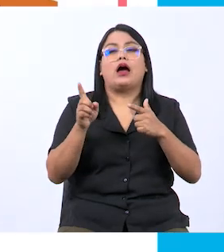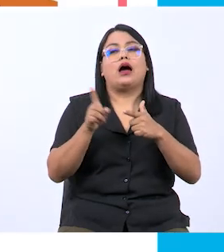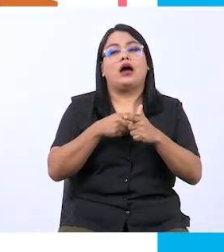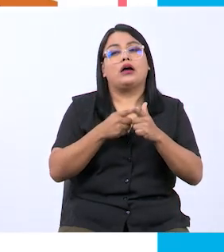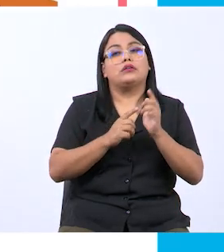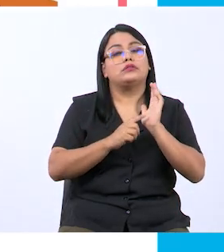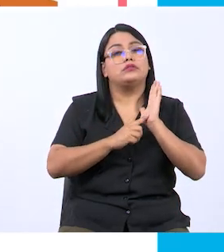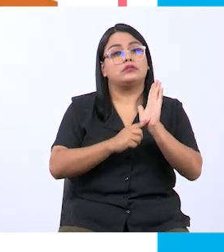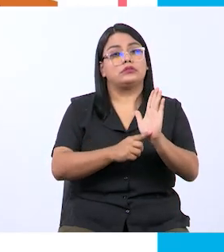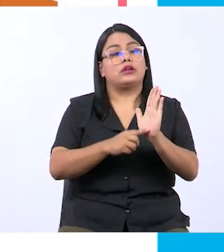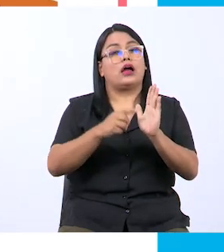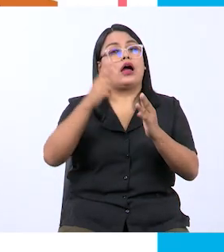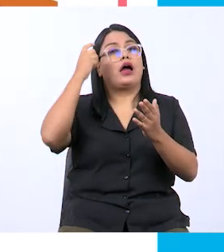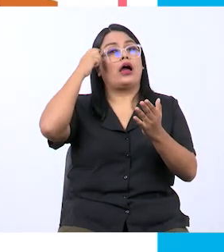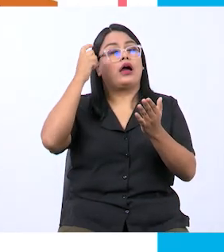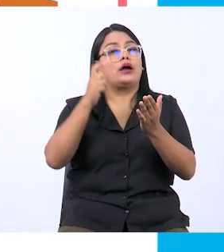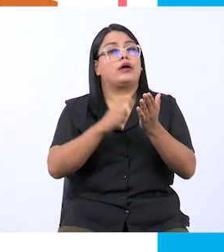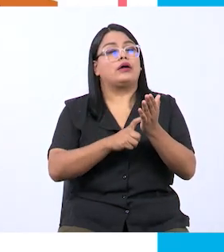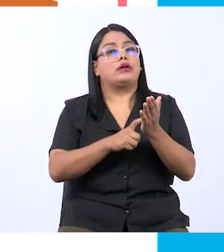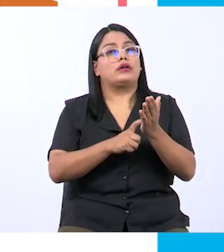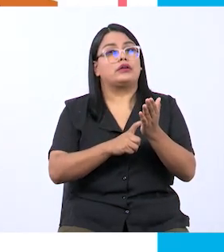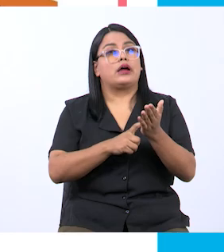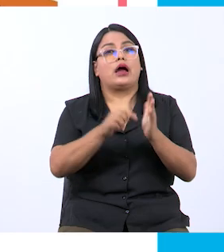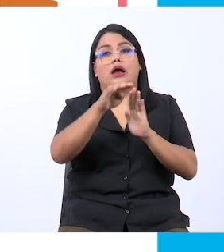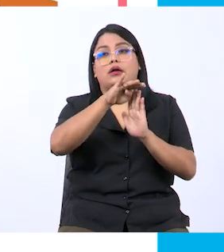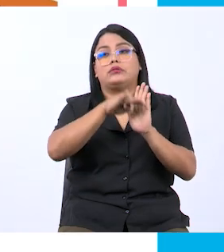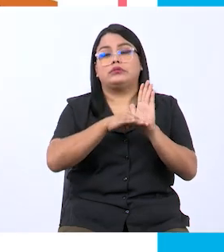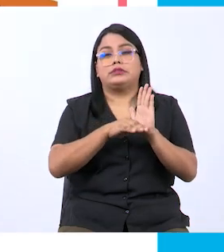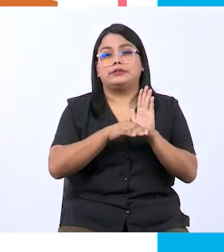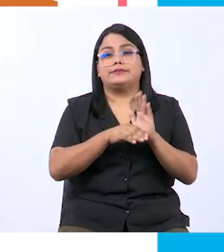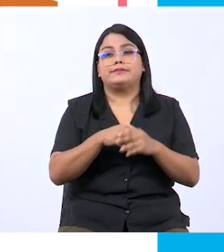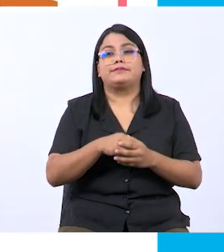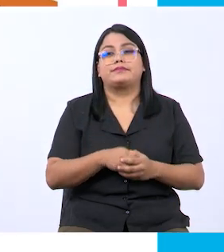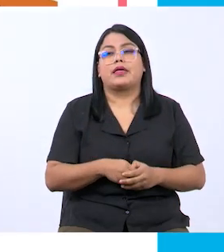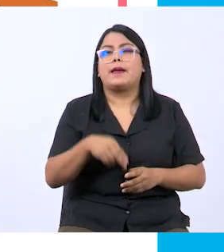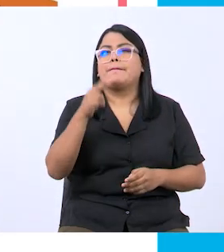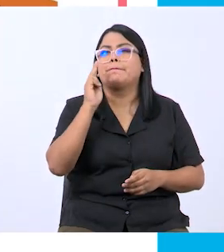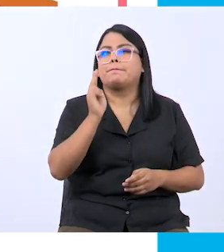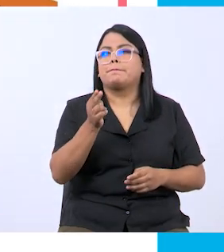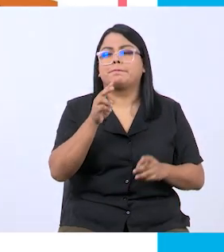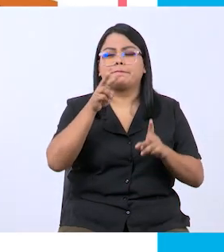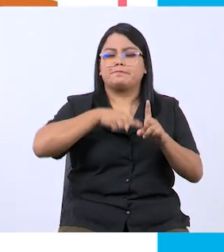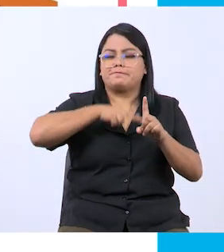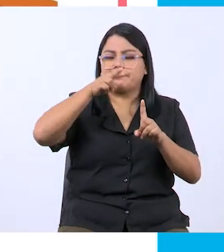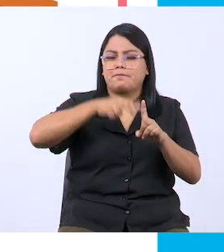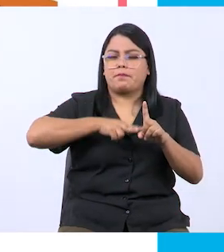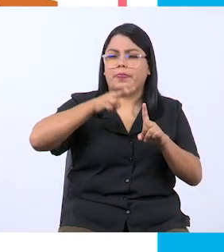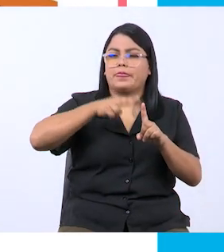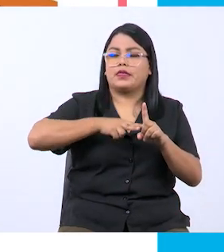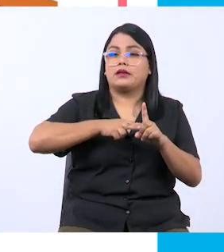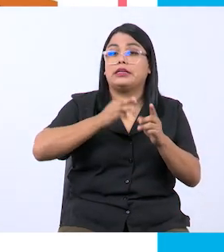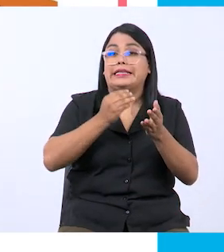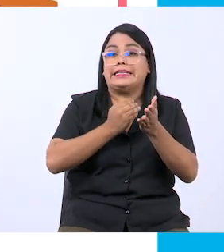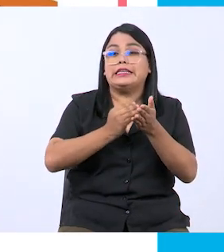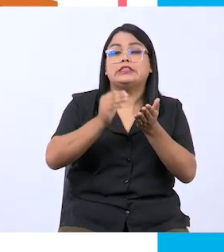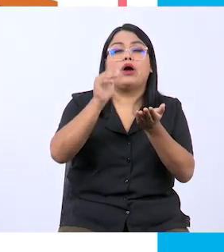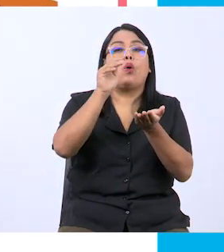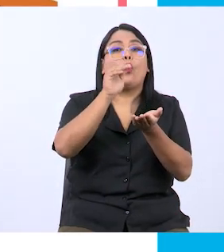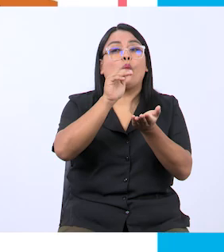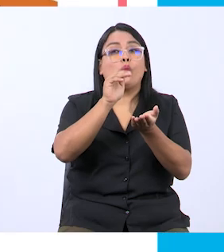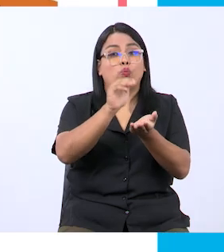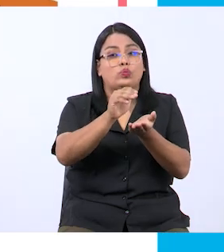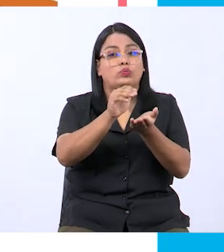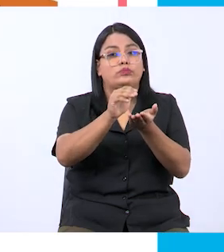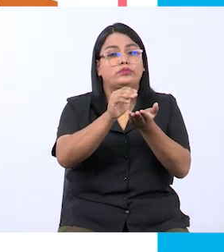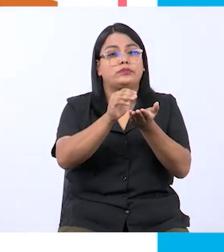Para esto se presenta un instrumento de evaluación. Este contiene los mismos criterios que encontramos en la entrada de unidad